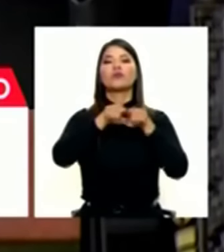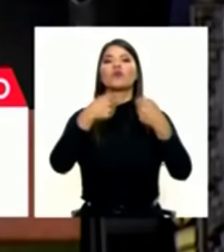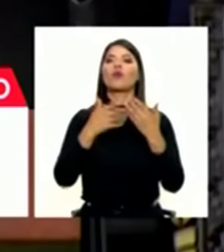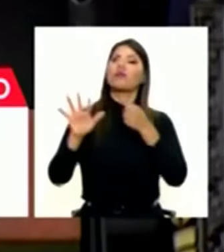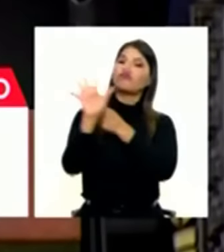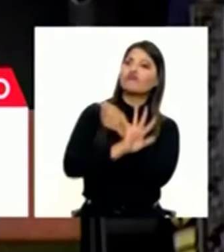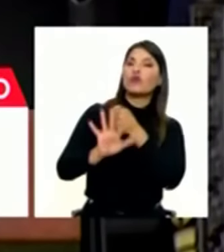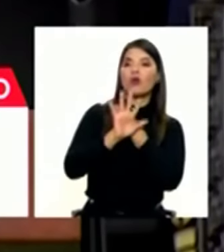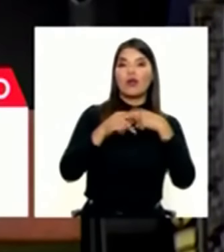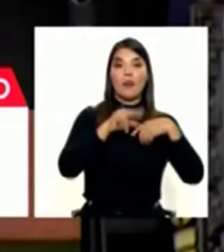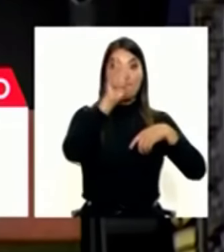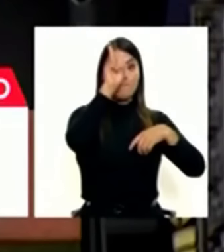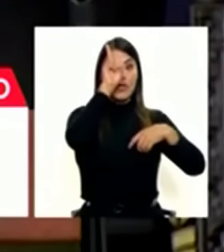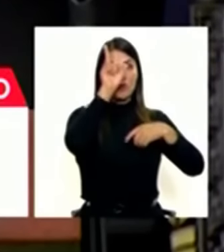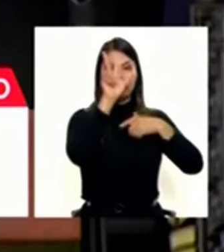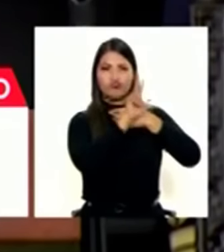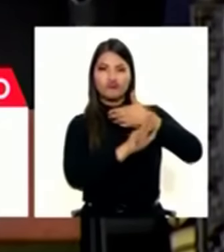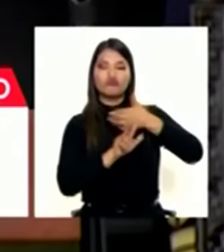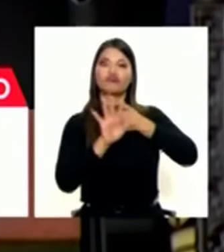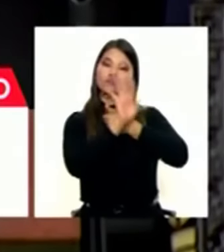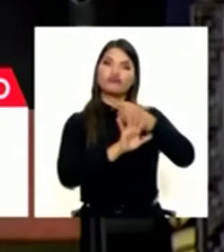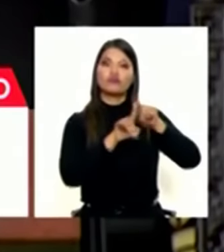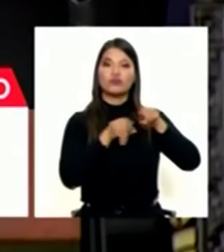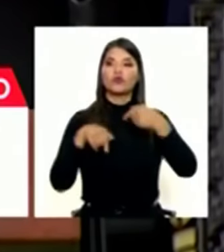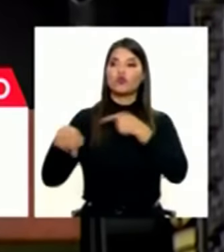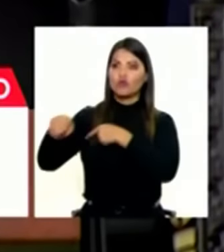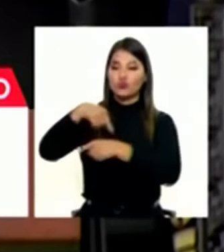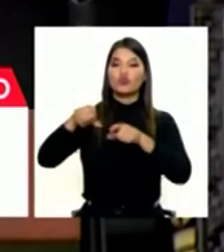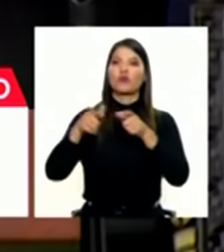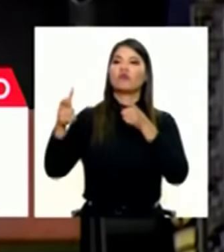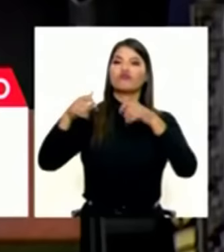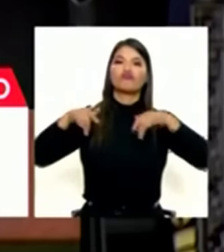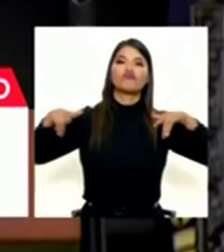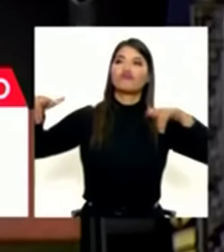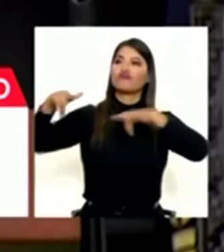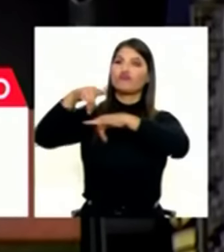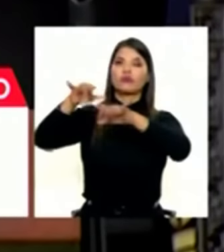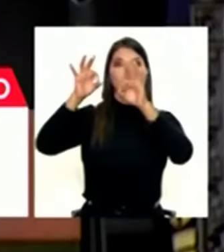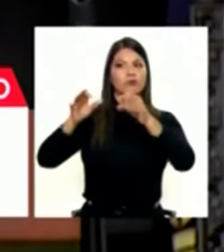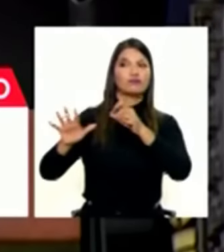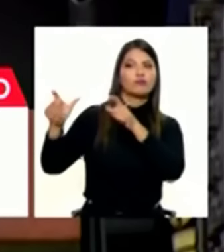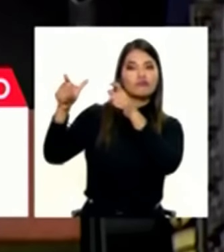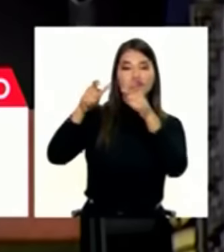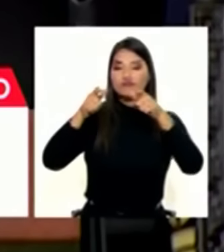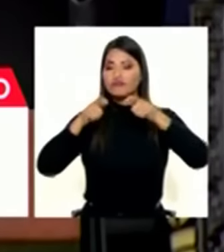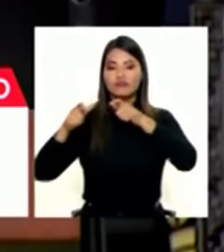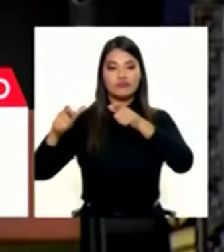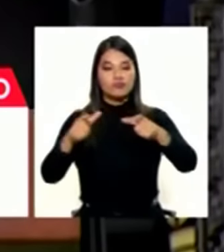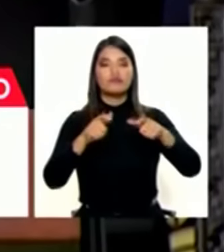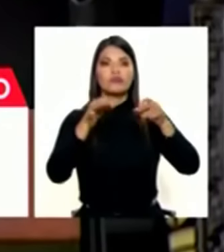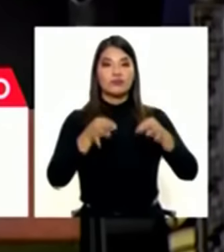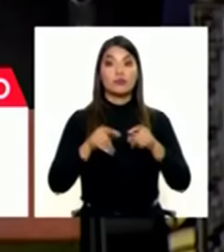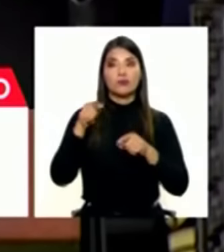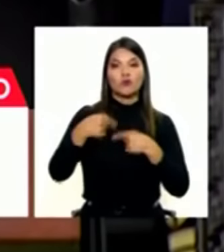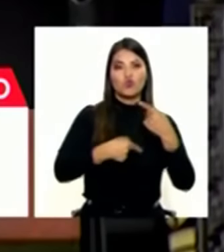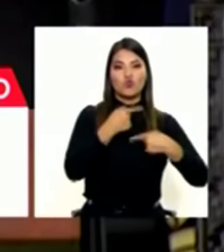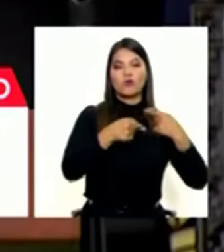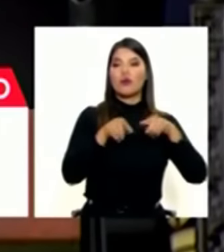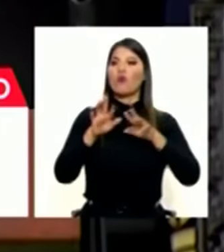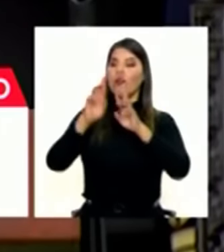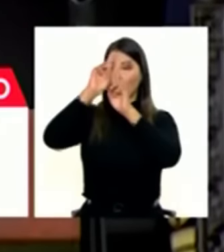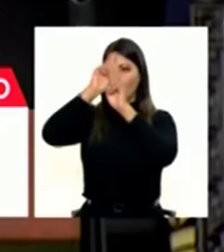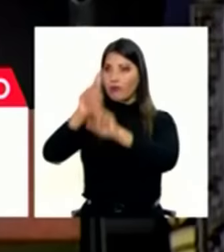defensa nacional en el ámbito aéreo y desde su creación ha hecho respetar la